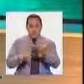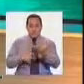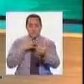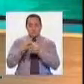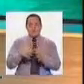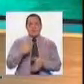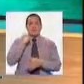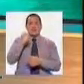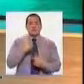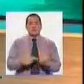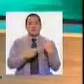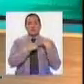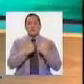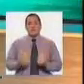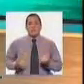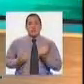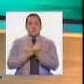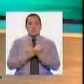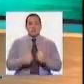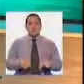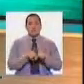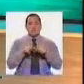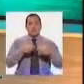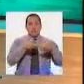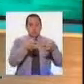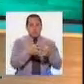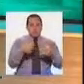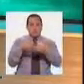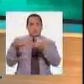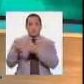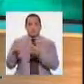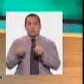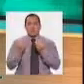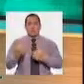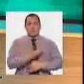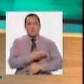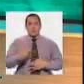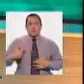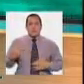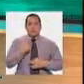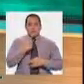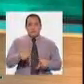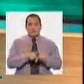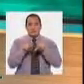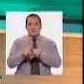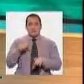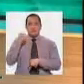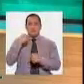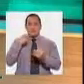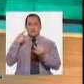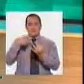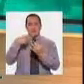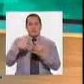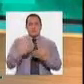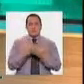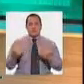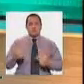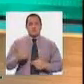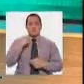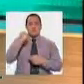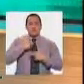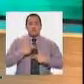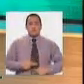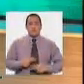al derecho y obligación de apoyo entre los órganos, pues el Estado había sido denunciado ante la Corte Interamericana de Derechos